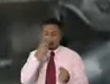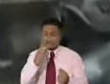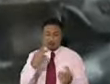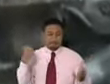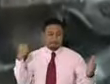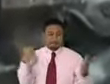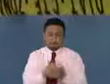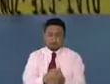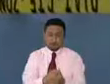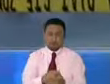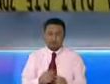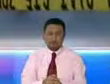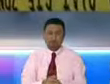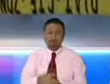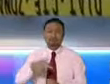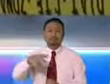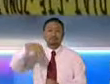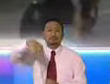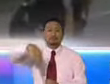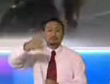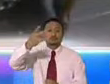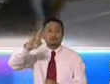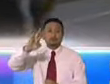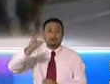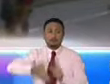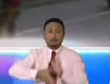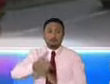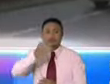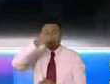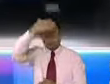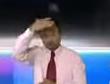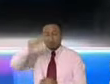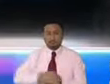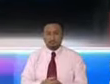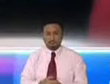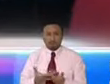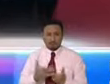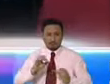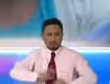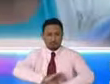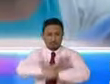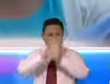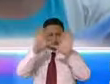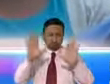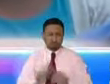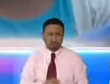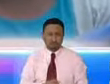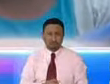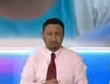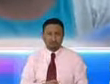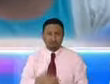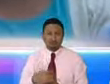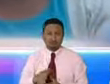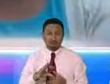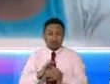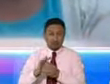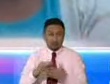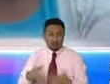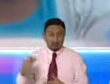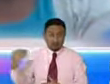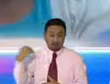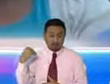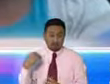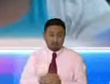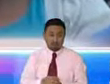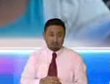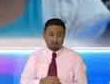fatal accidente ocurrió en el kilómetro 17 de la vía Santo Domingo Quinindé en horas de la madrugada. Nos llamaron, pero los compañeros ya son una